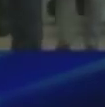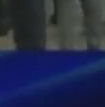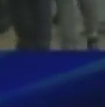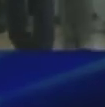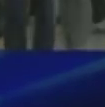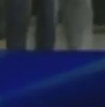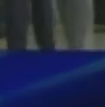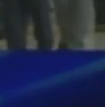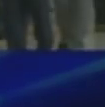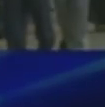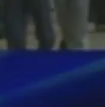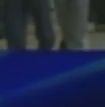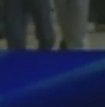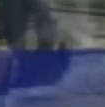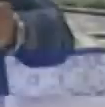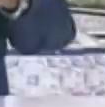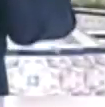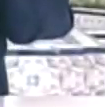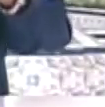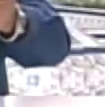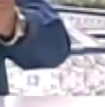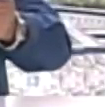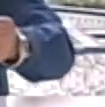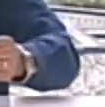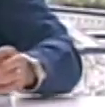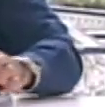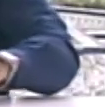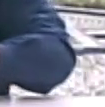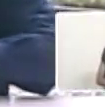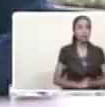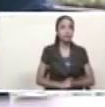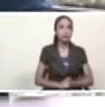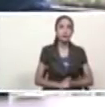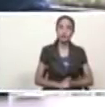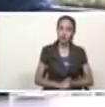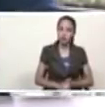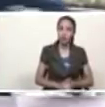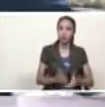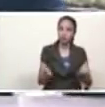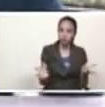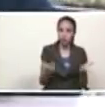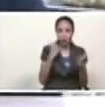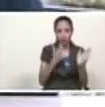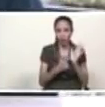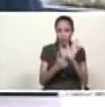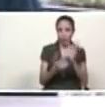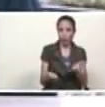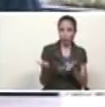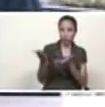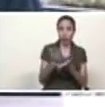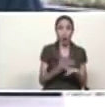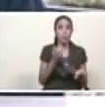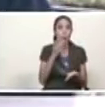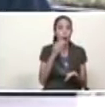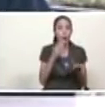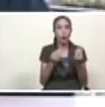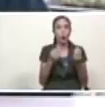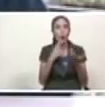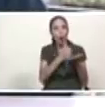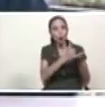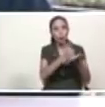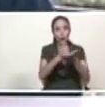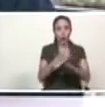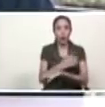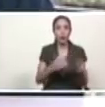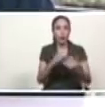me reuní ayer sea el organismo rector a todos los mecanismos de Cruz Roja internacional que quieran